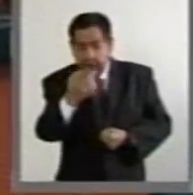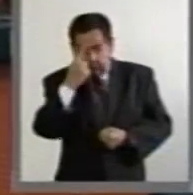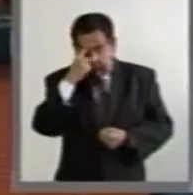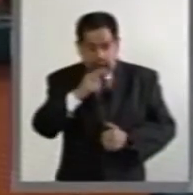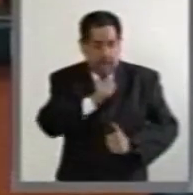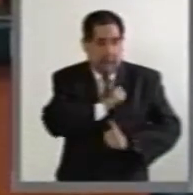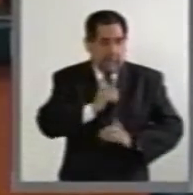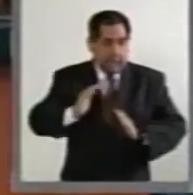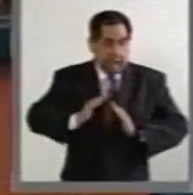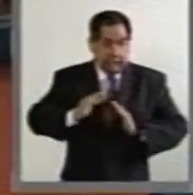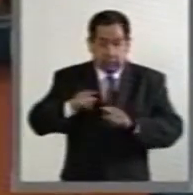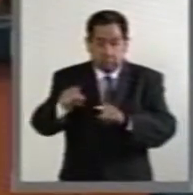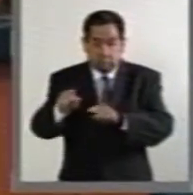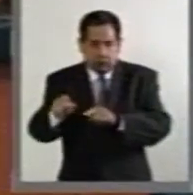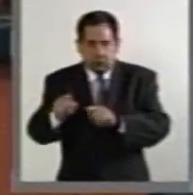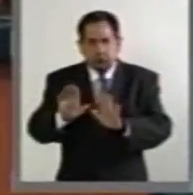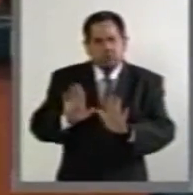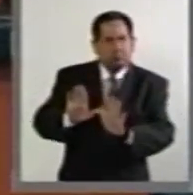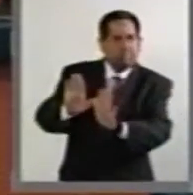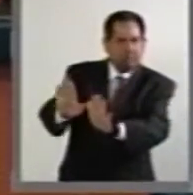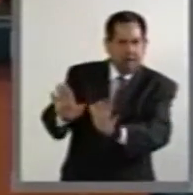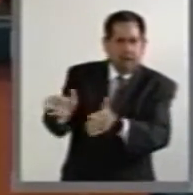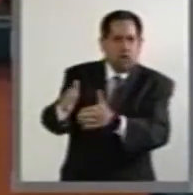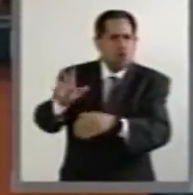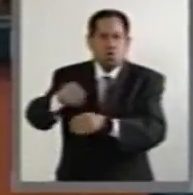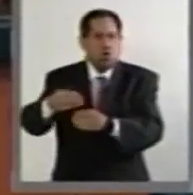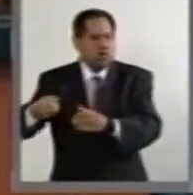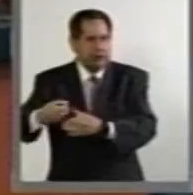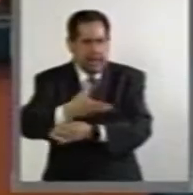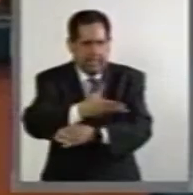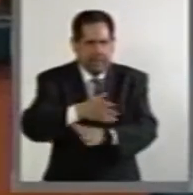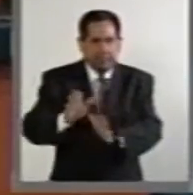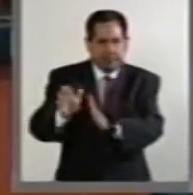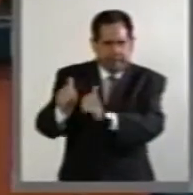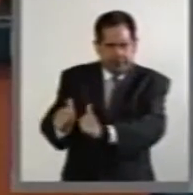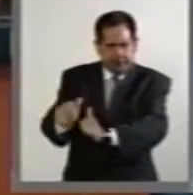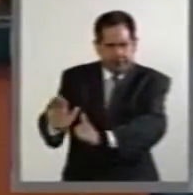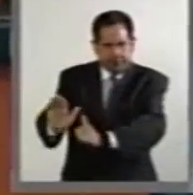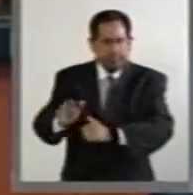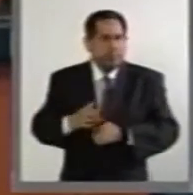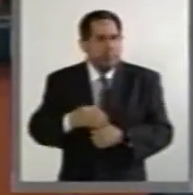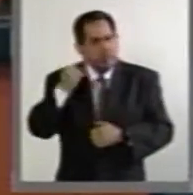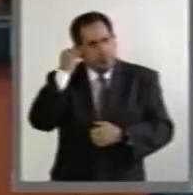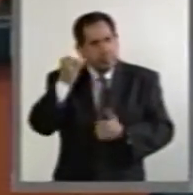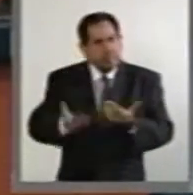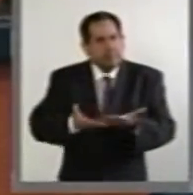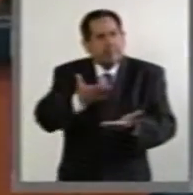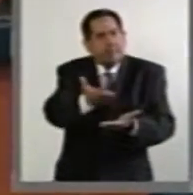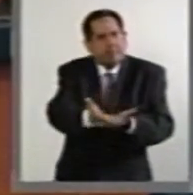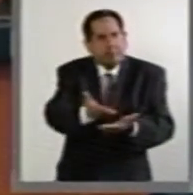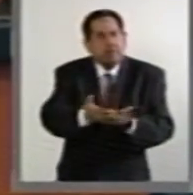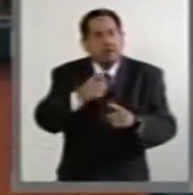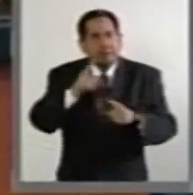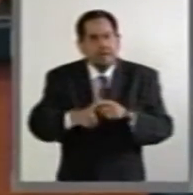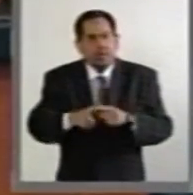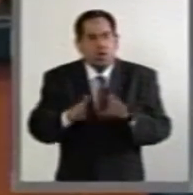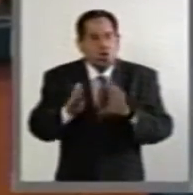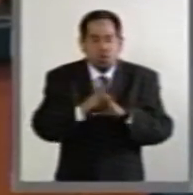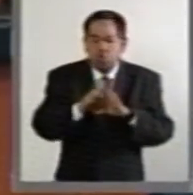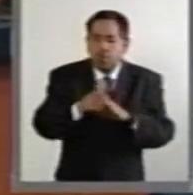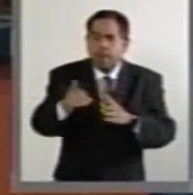ejército se vaya a los cuarteles. Lo que se está planteando ahora es que haya una coadyuvancia